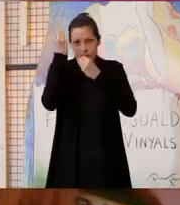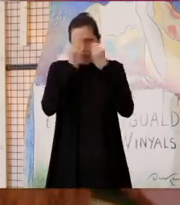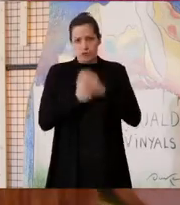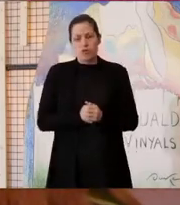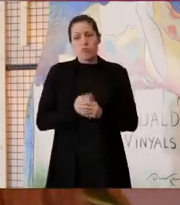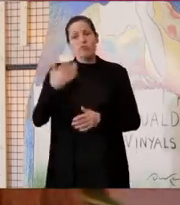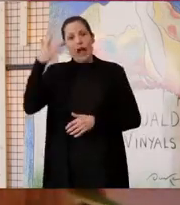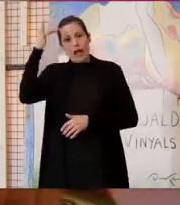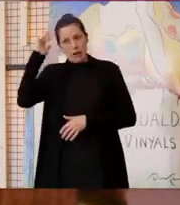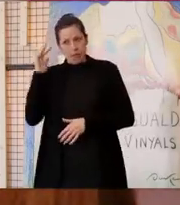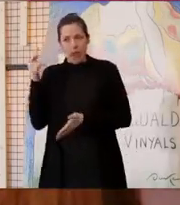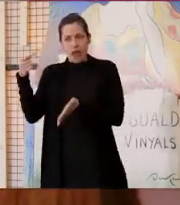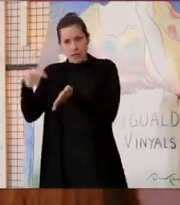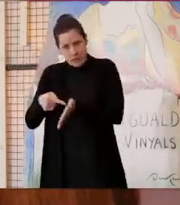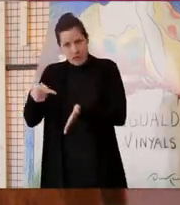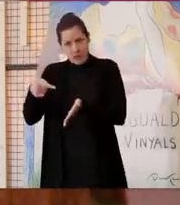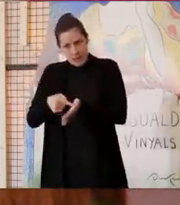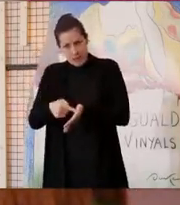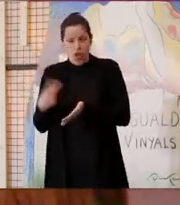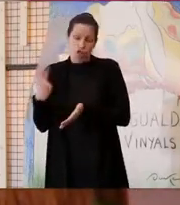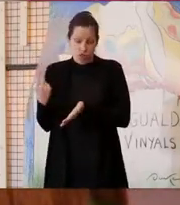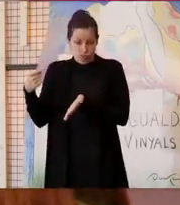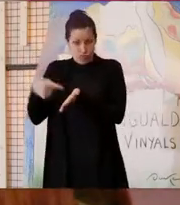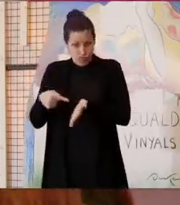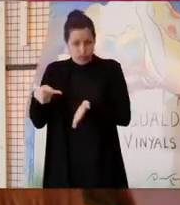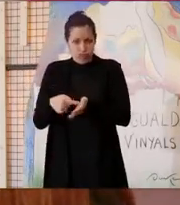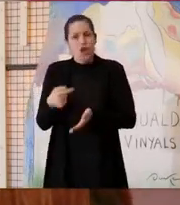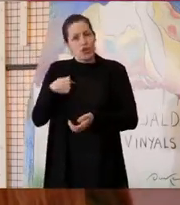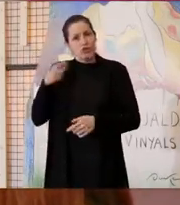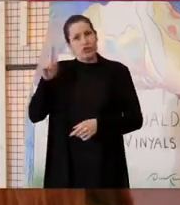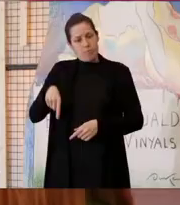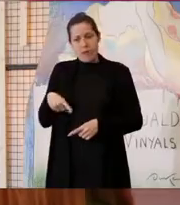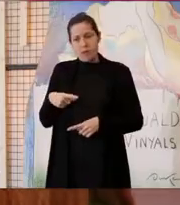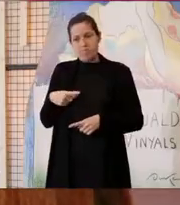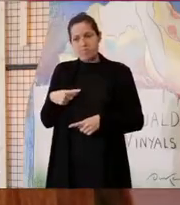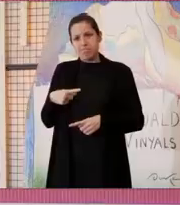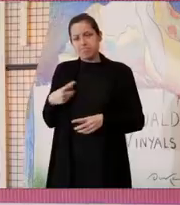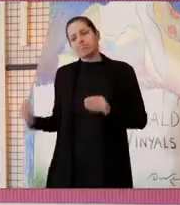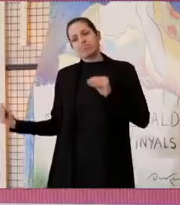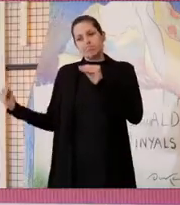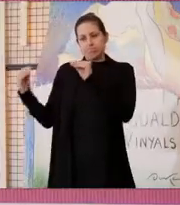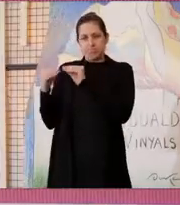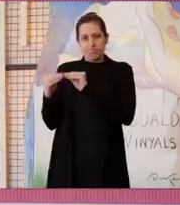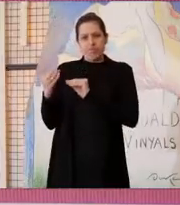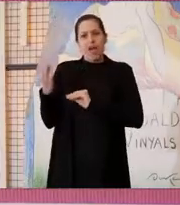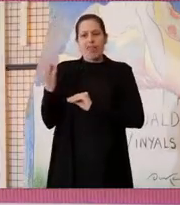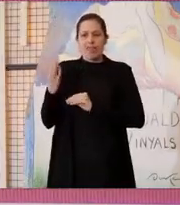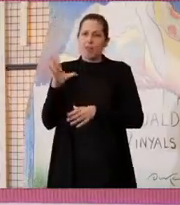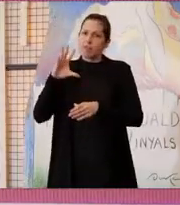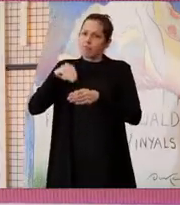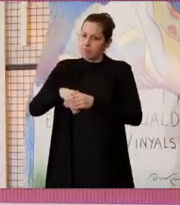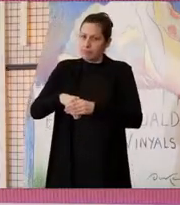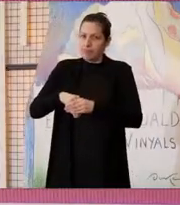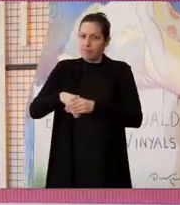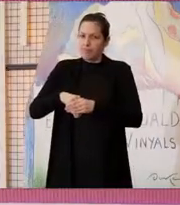y yo insiste mucho y yo comparto que hay que estar dentro no pero yo también recuerdo que cuando